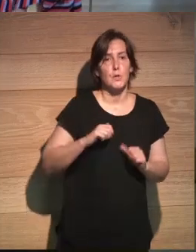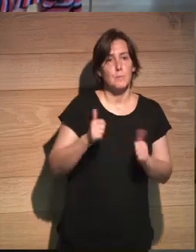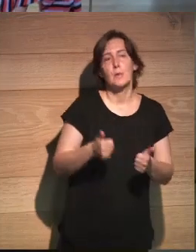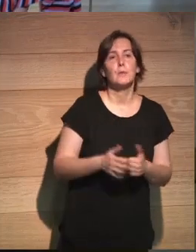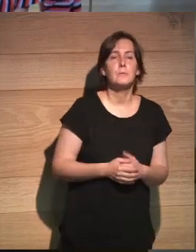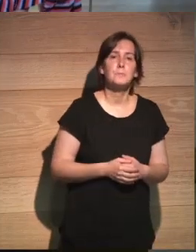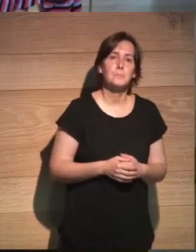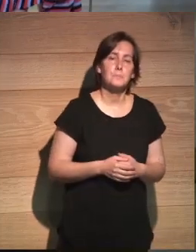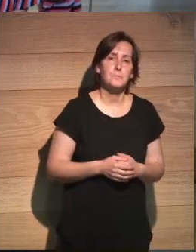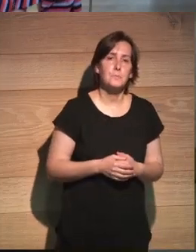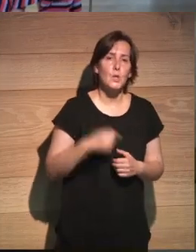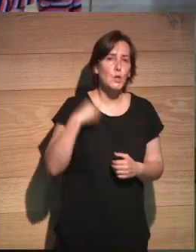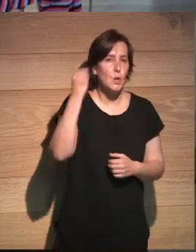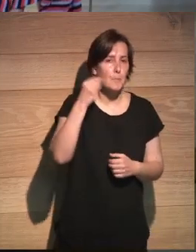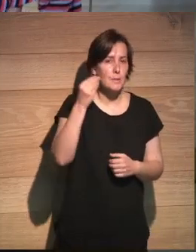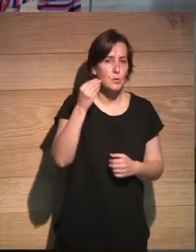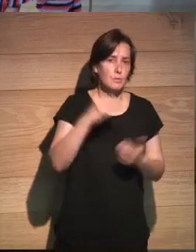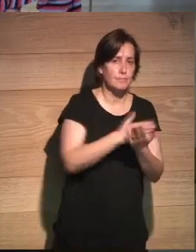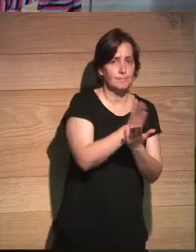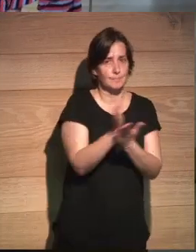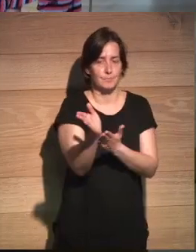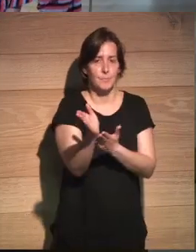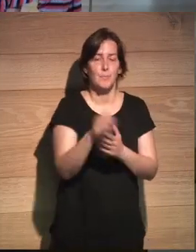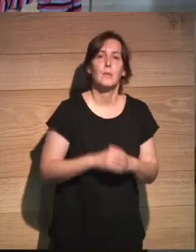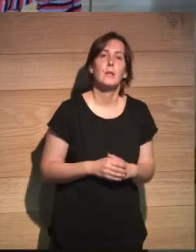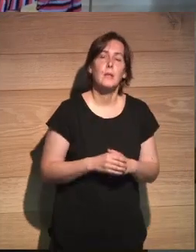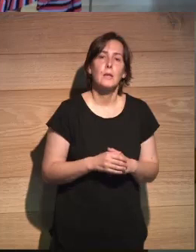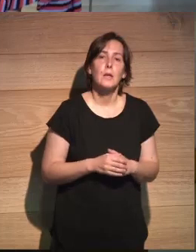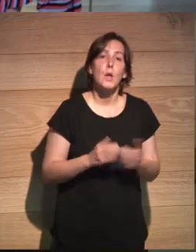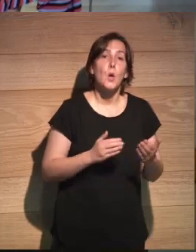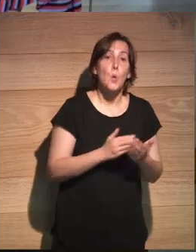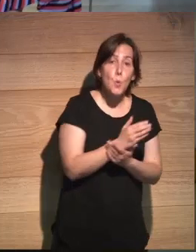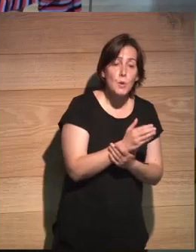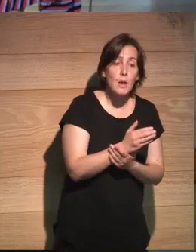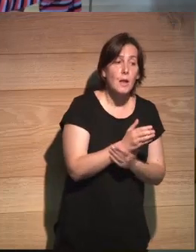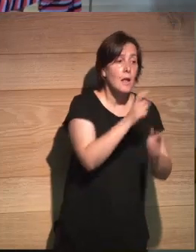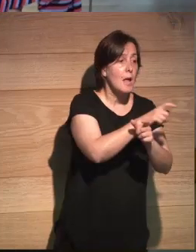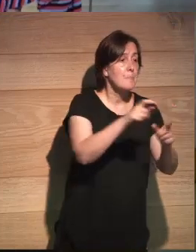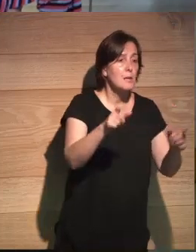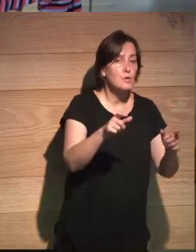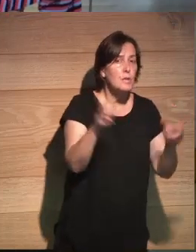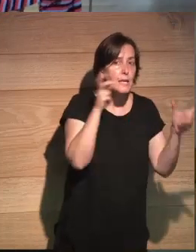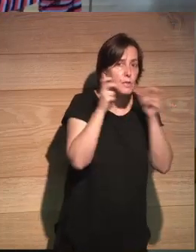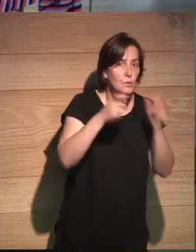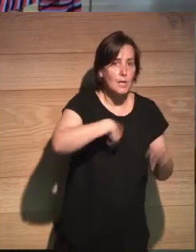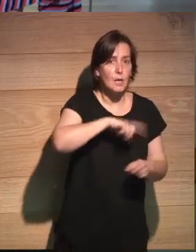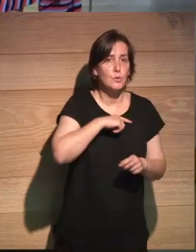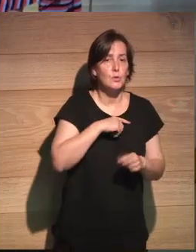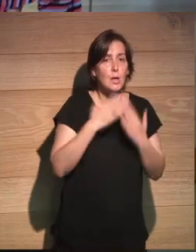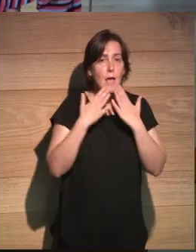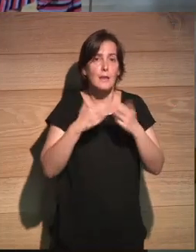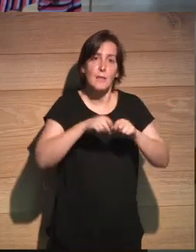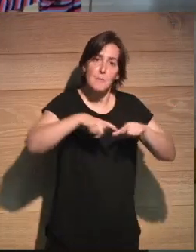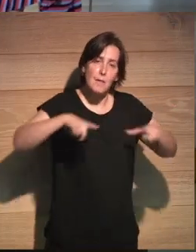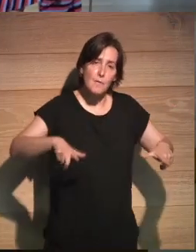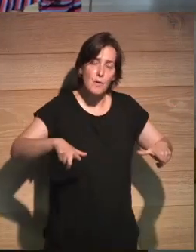empieza. Yo creo que aquí hay dos vertientes. ¿Cuál es realmente la audiencia a la que estamos llegando desde diferentes plataformas que nos